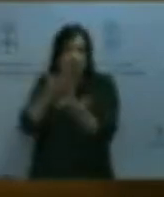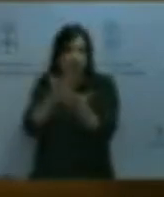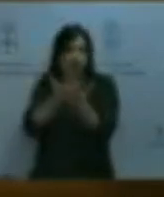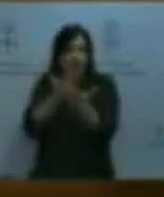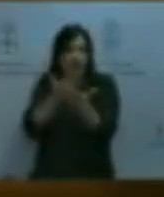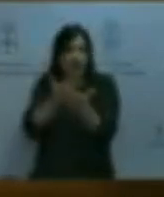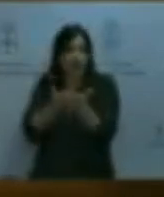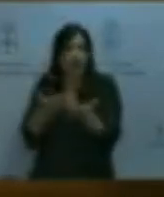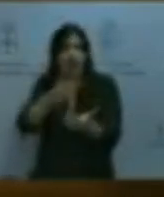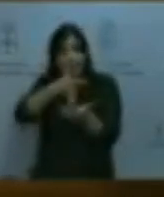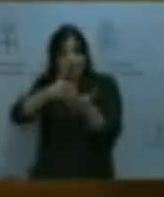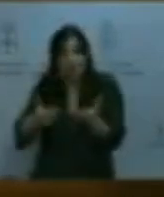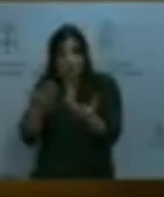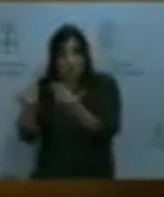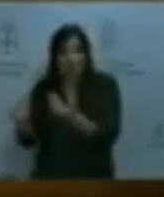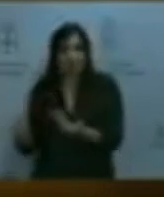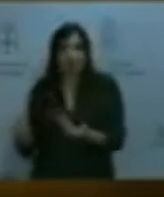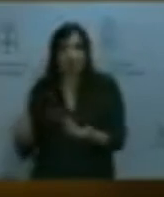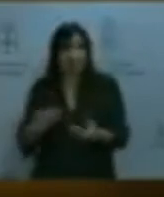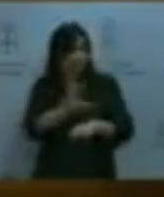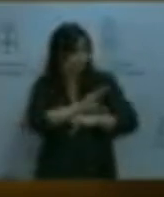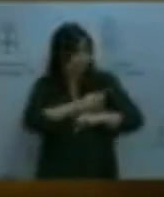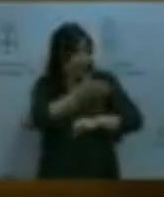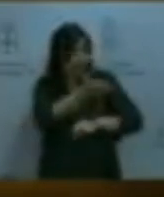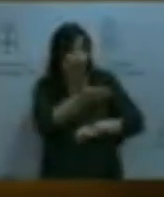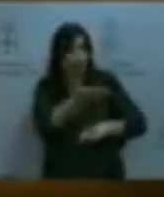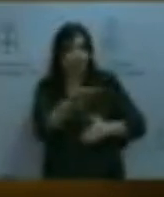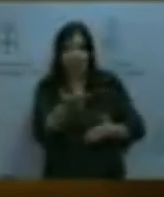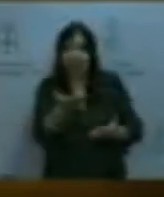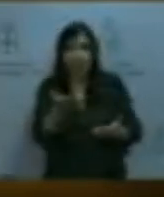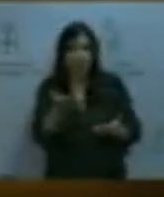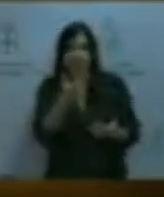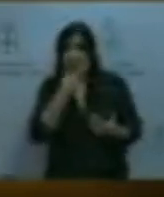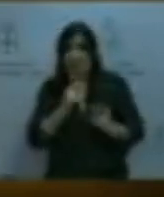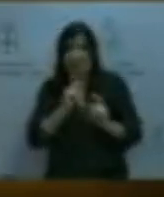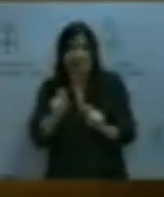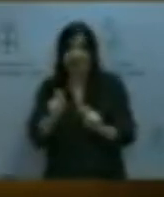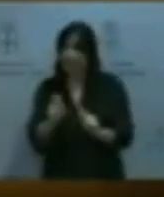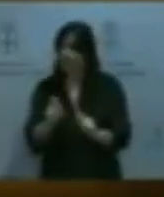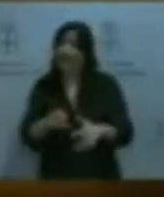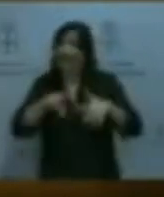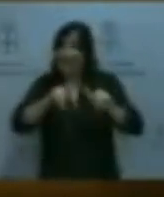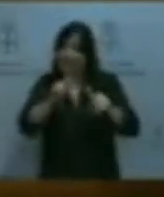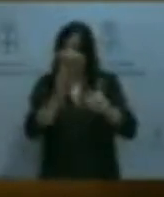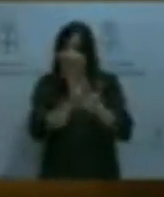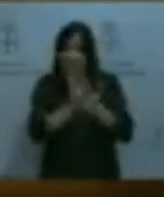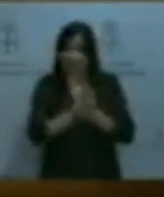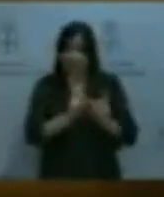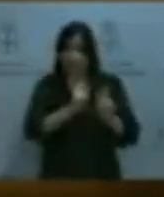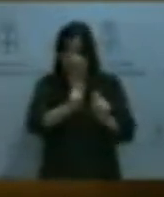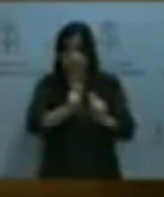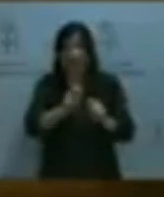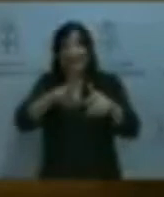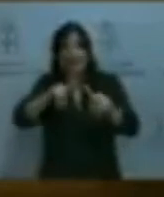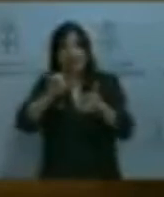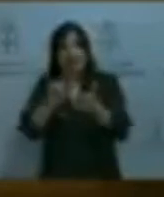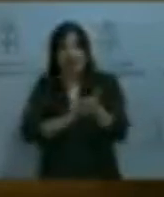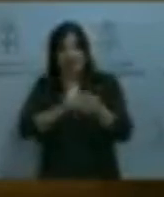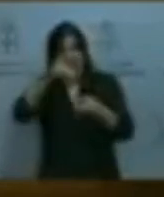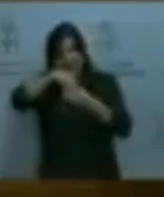consejería no se está facilitando ni los estudios ni las contrataciones en empresas ni la posibilidad de que una empresa